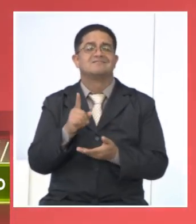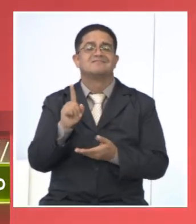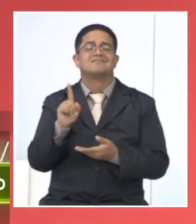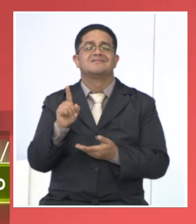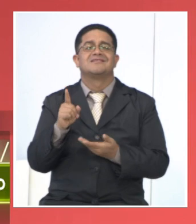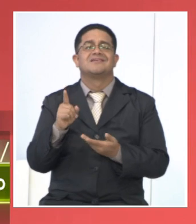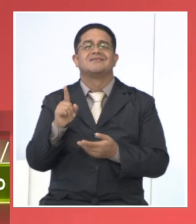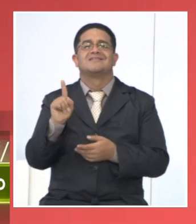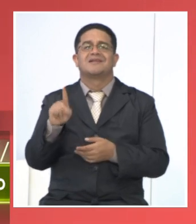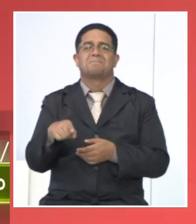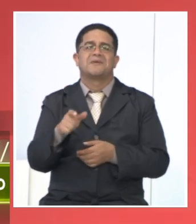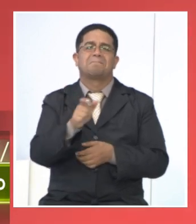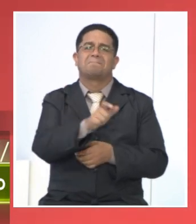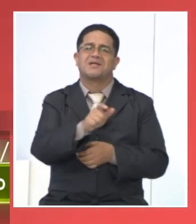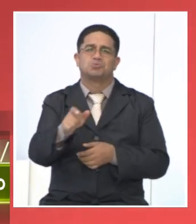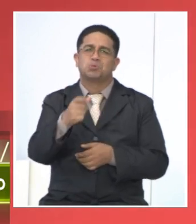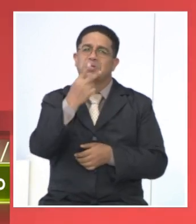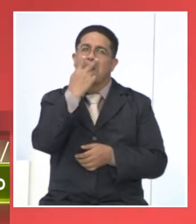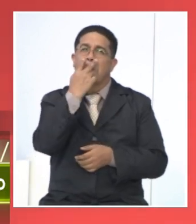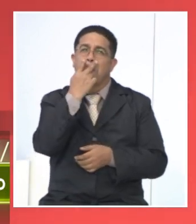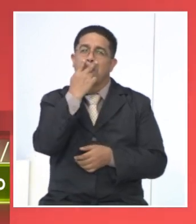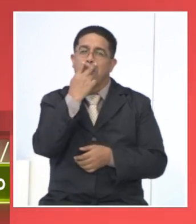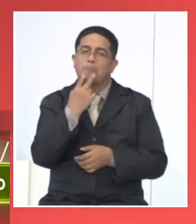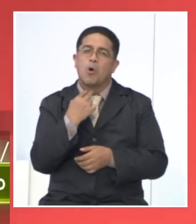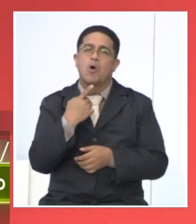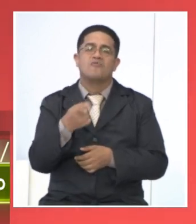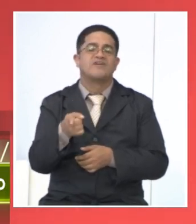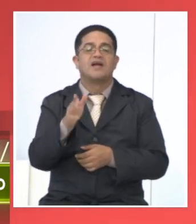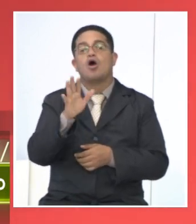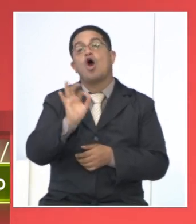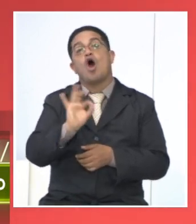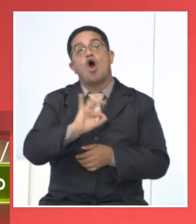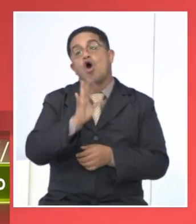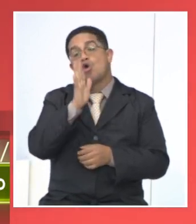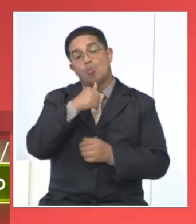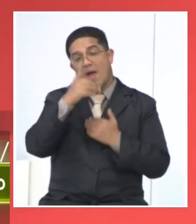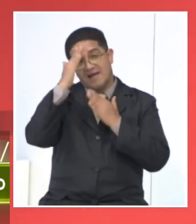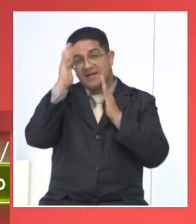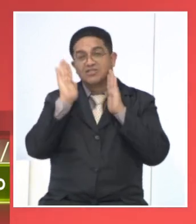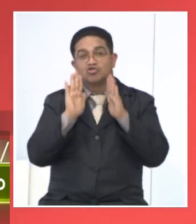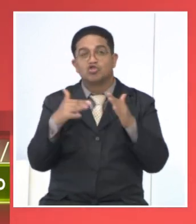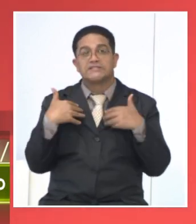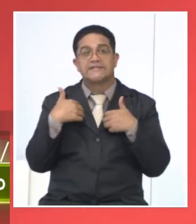que están muy desfavorecidas de atención de salud.